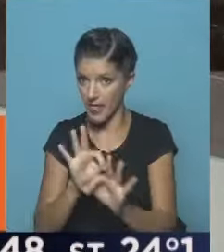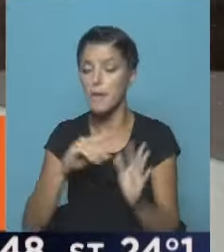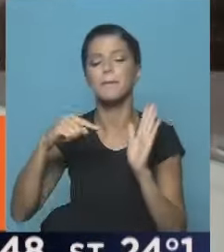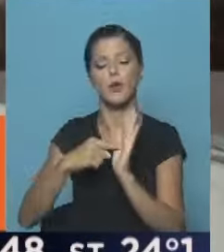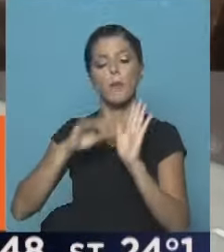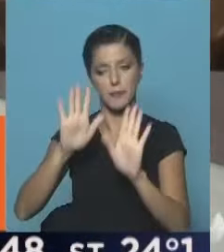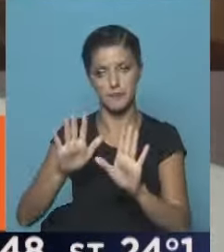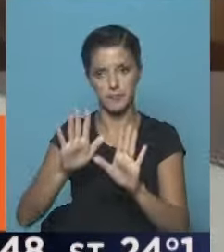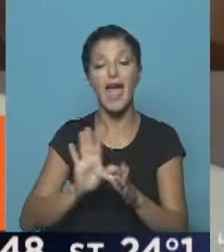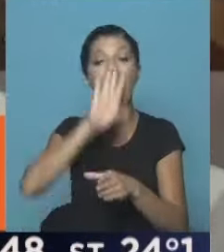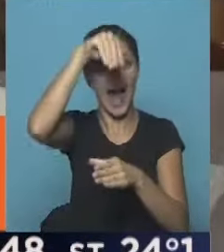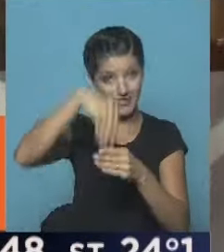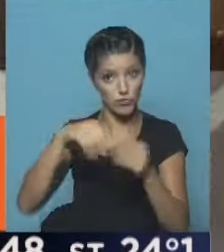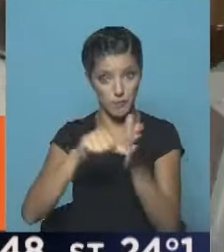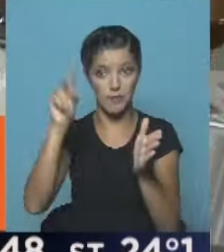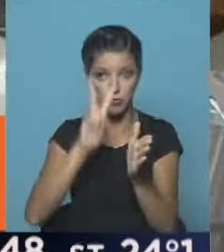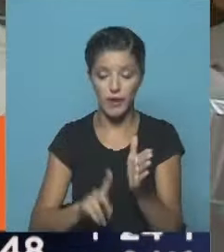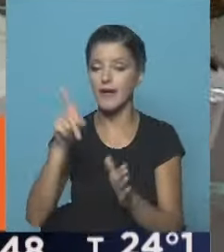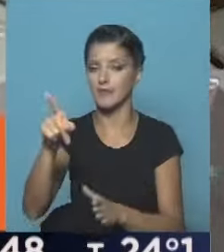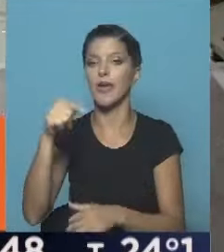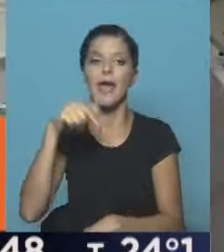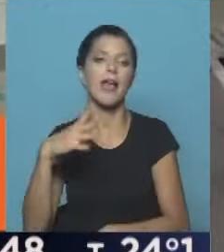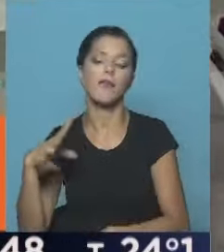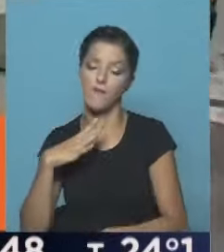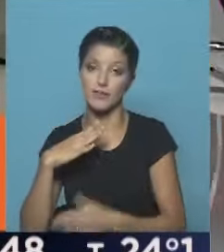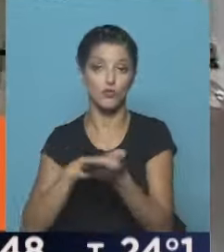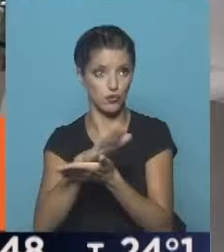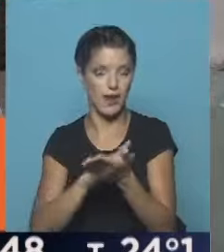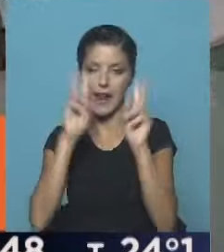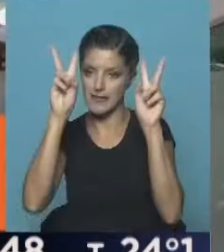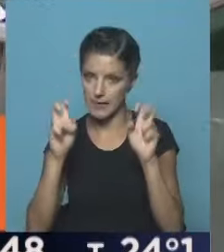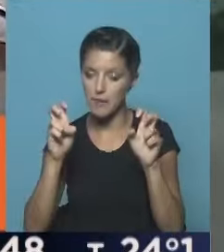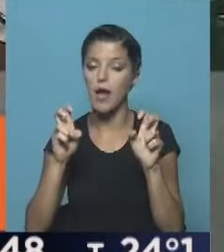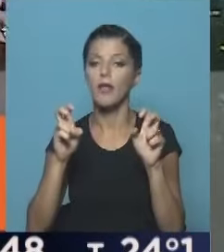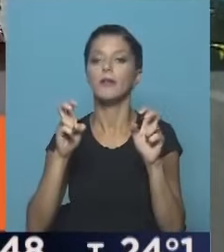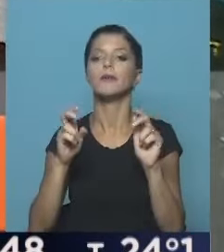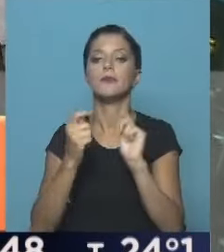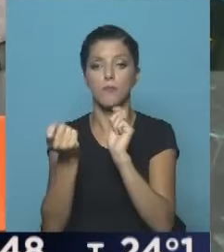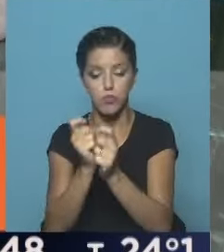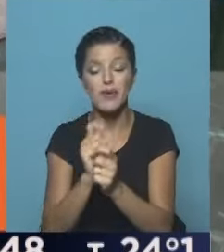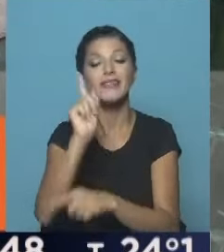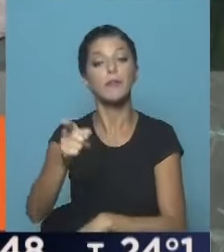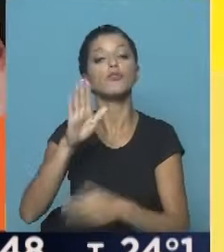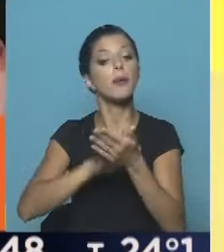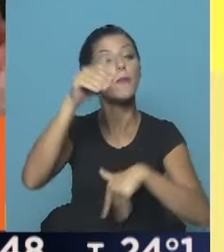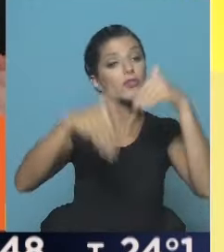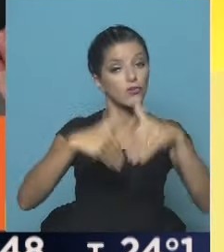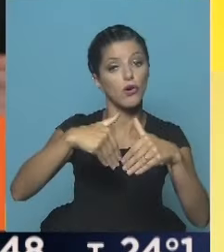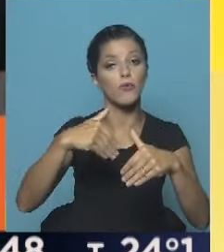es el revocatorio, más allá de que haya pasado la fecha del 10 de enero. Y la otra son las elecciones de gobernadores y alcaldes de